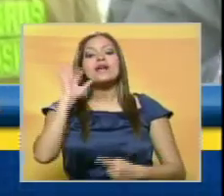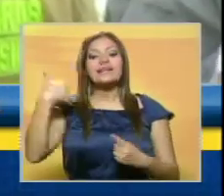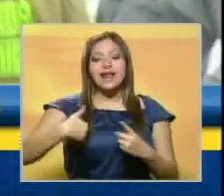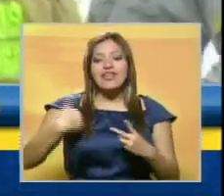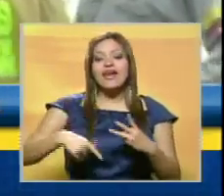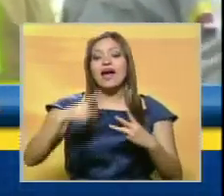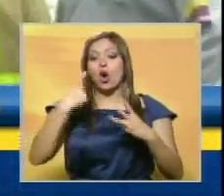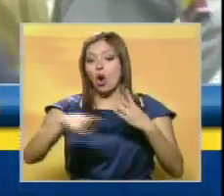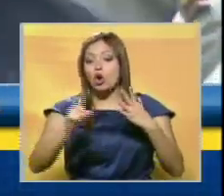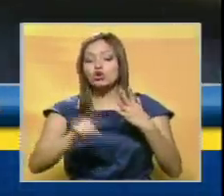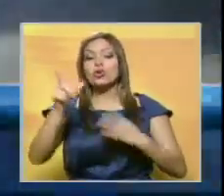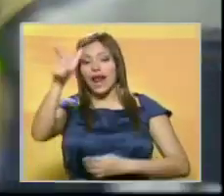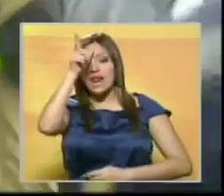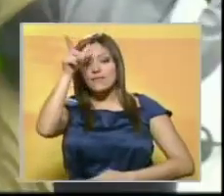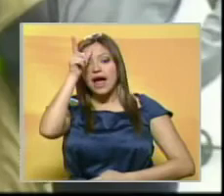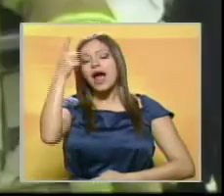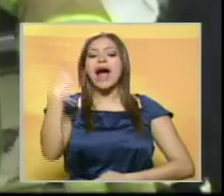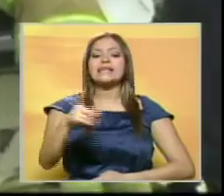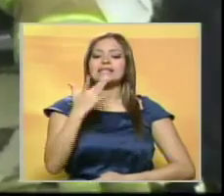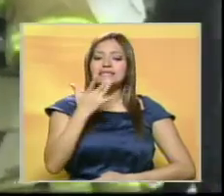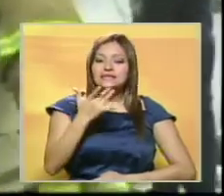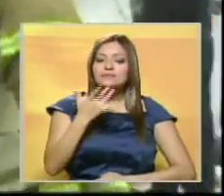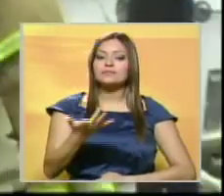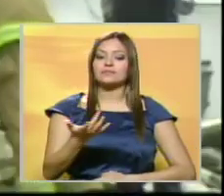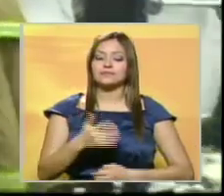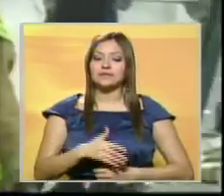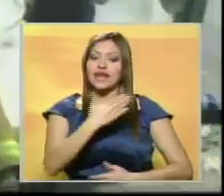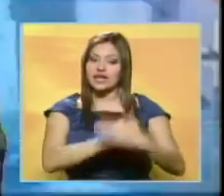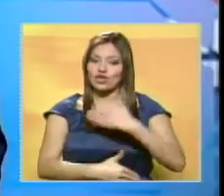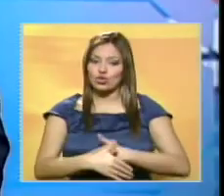y una alemana, que presentaron lesiones leves.